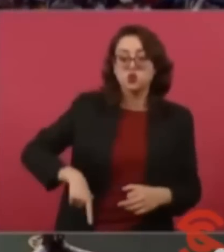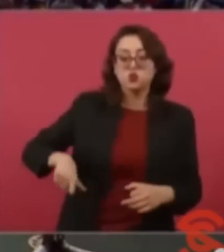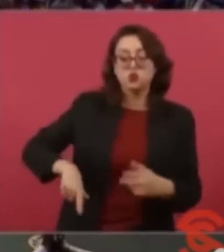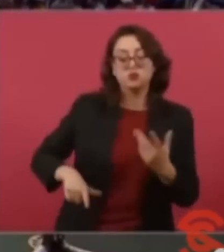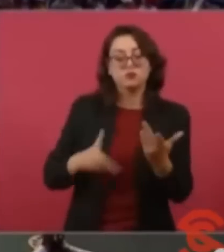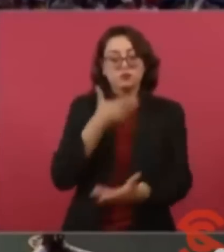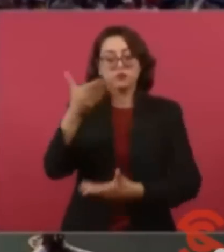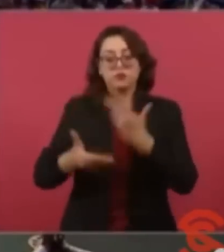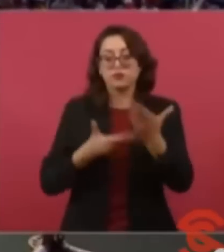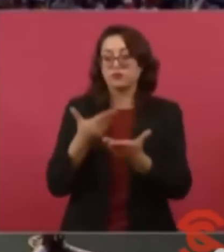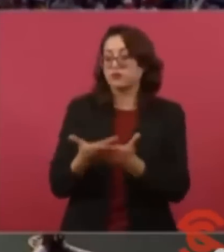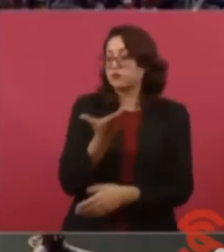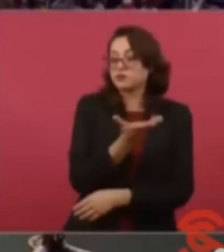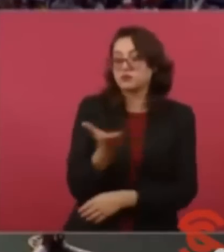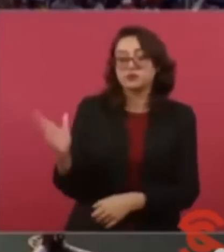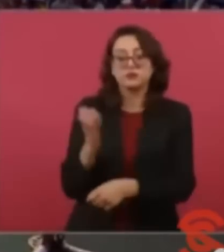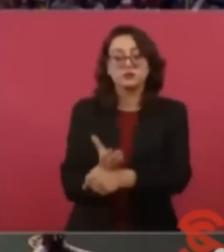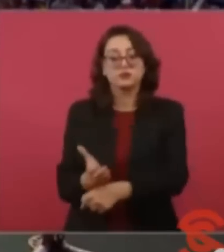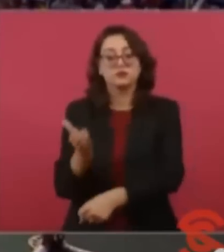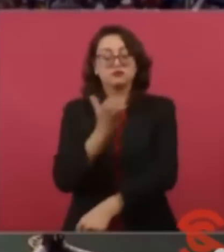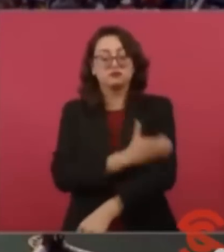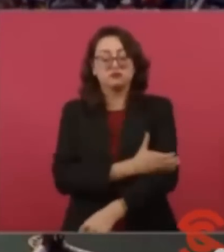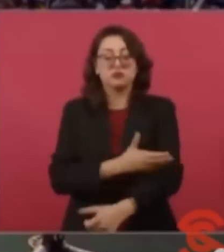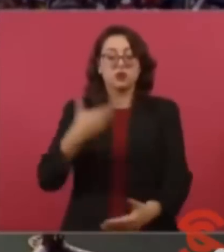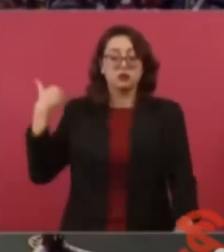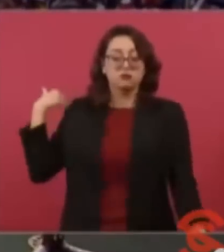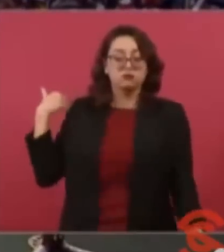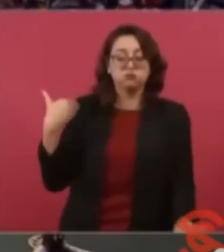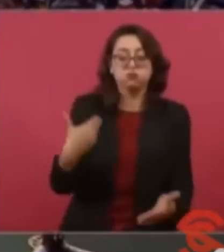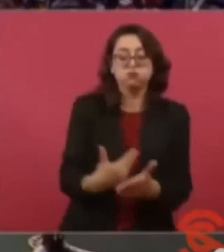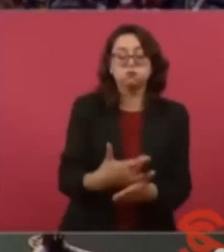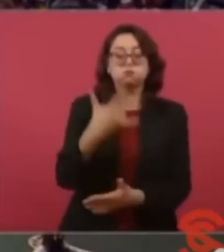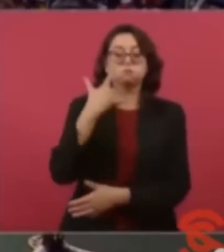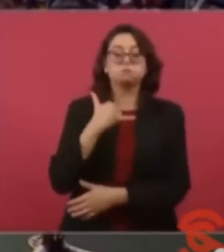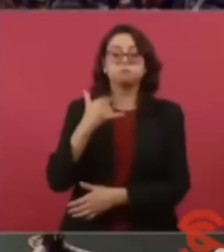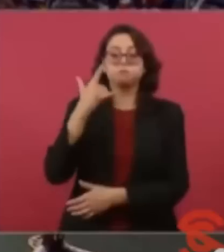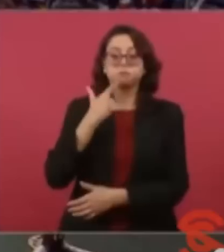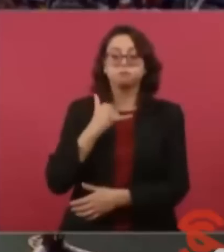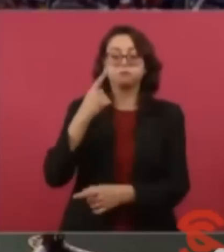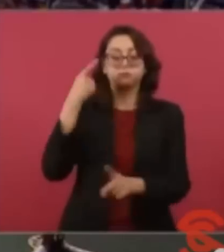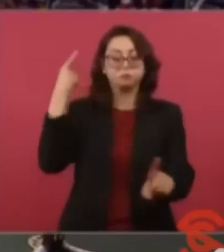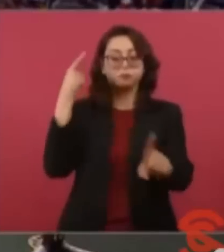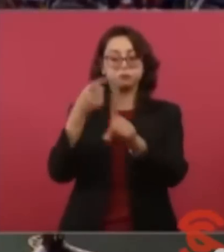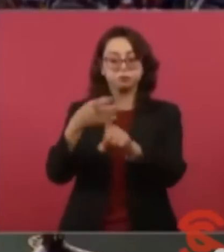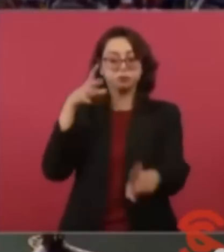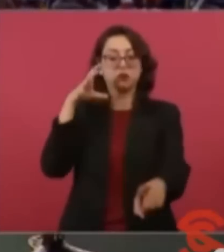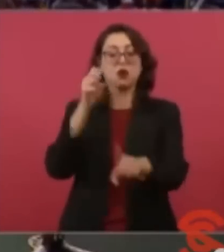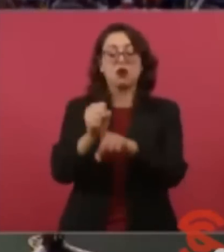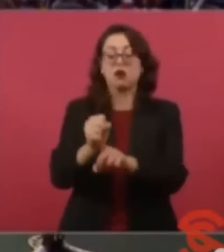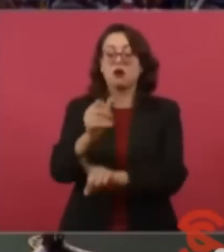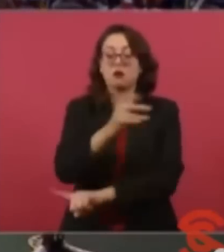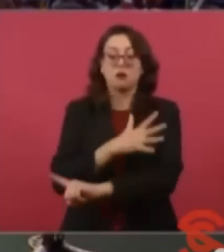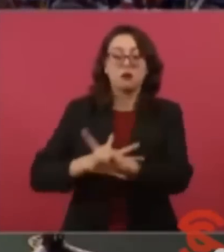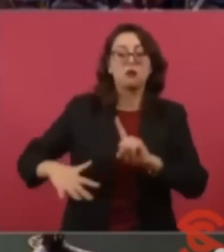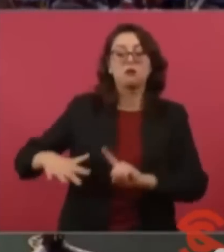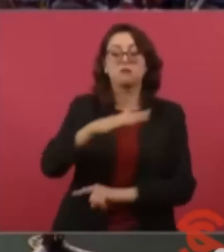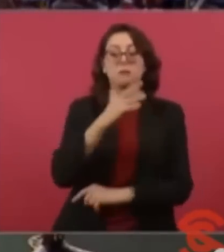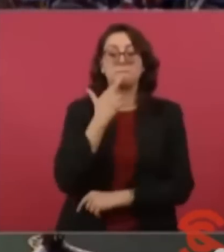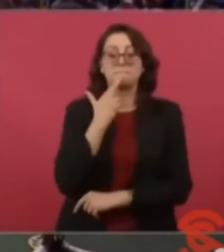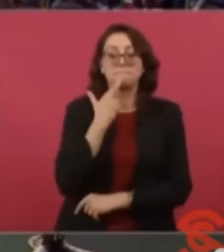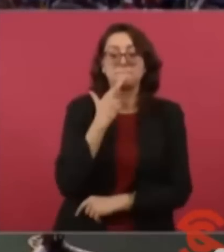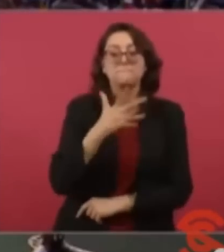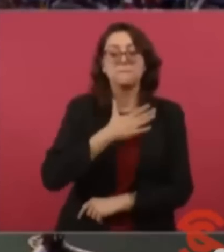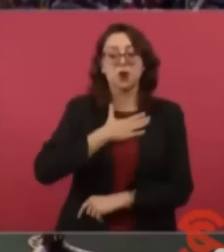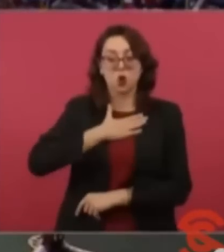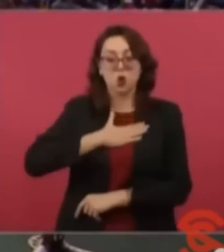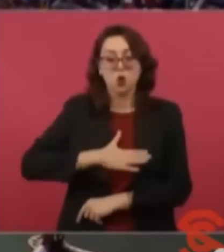acompañado en esta travesía para lograr una sociedad mejor, más justa,